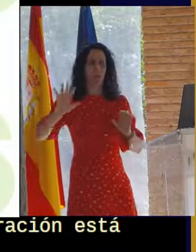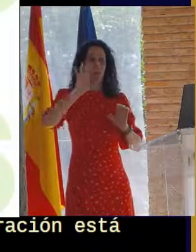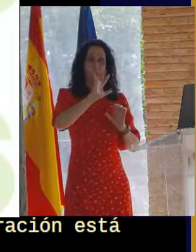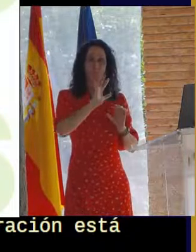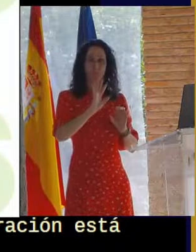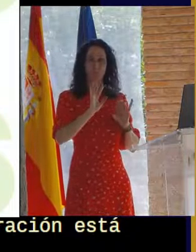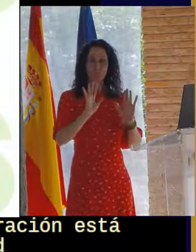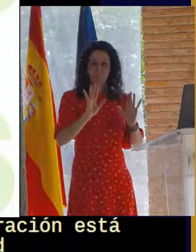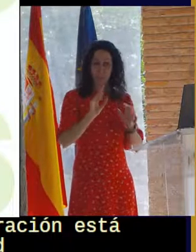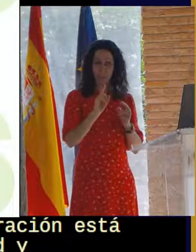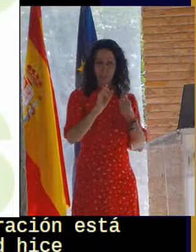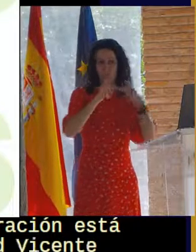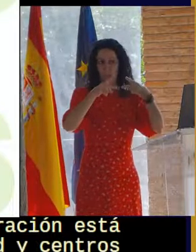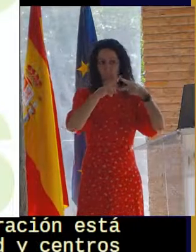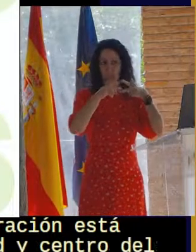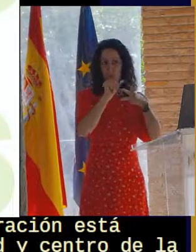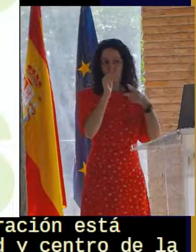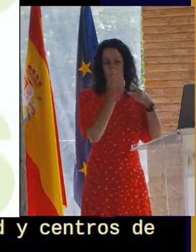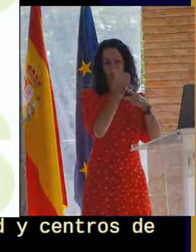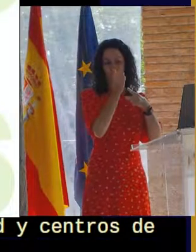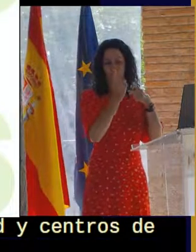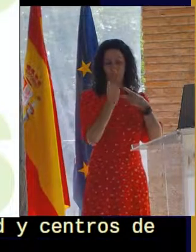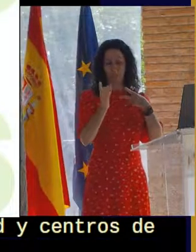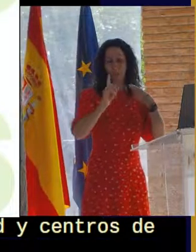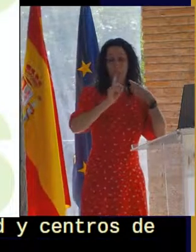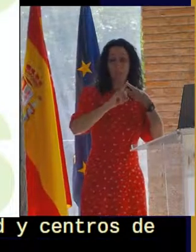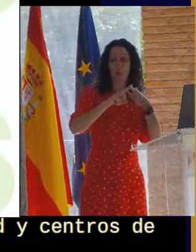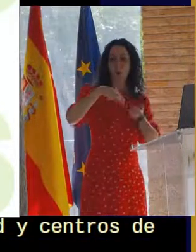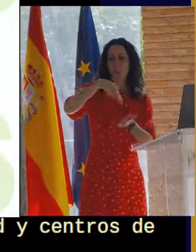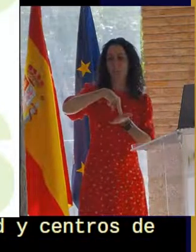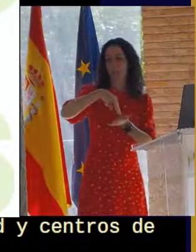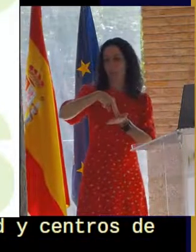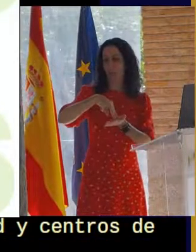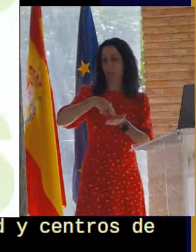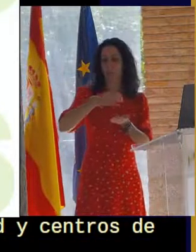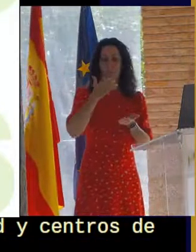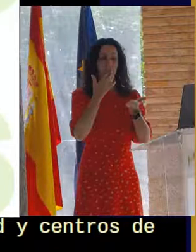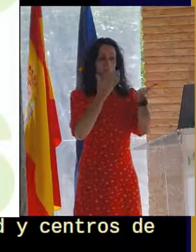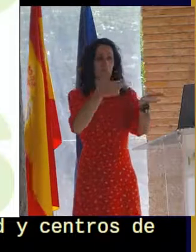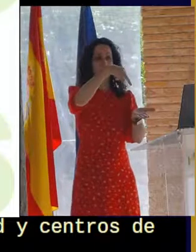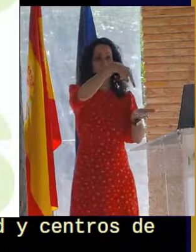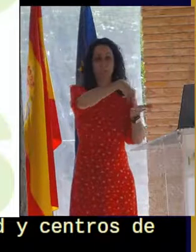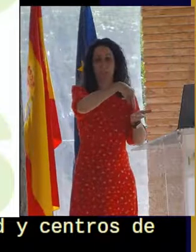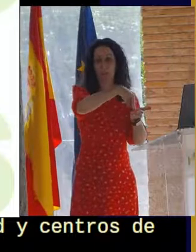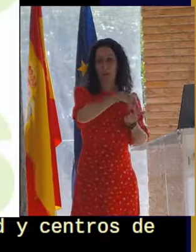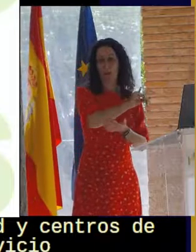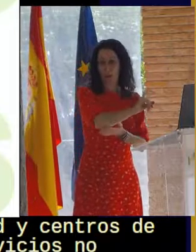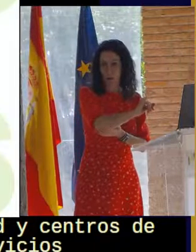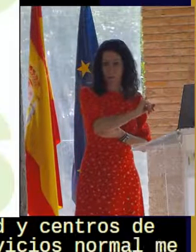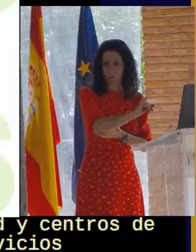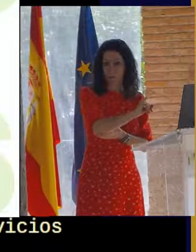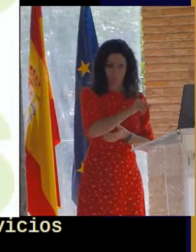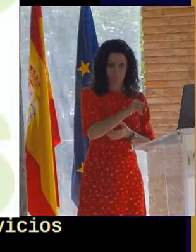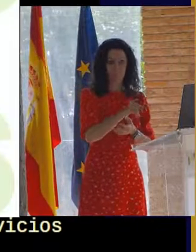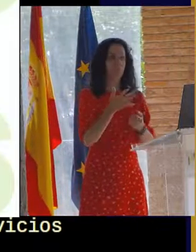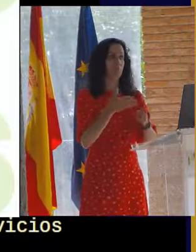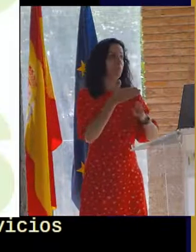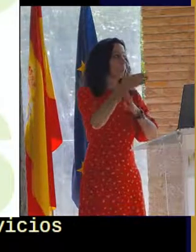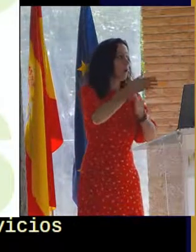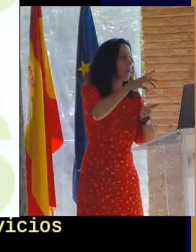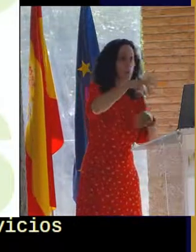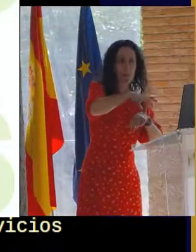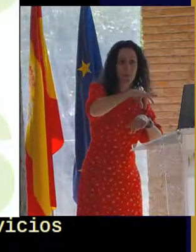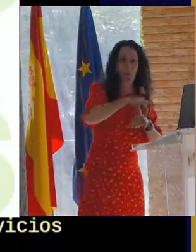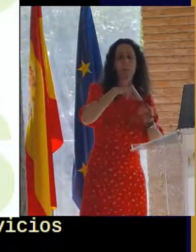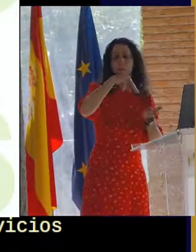dirección de accesibilidad y centros de la junta de extremadura e y hay dos tipos de servicios normalmente que se se prestan